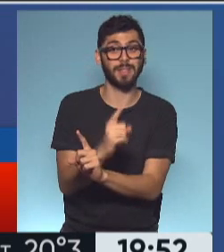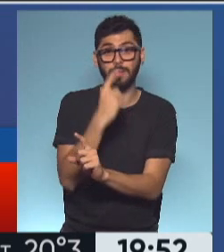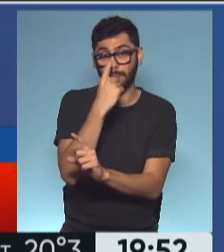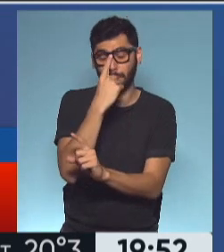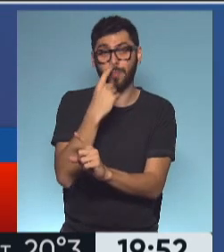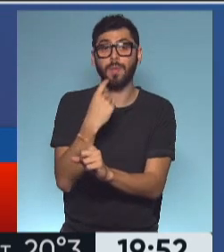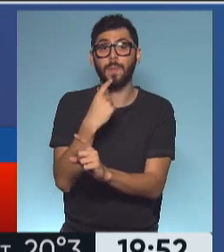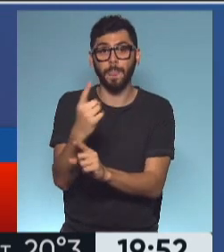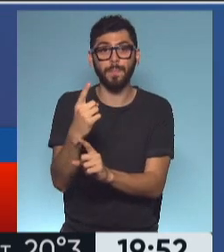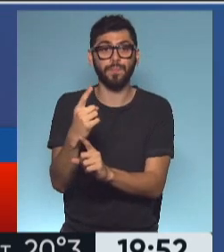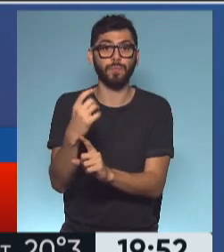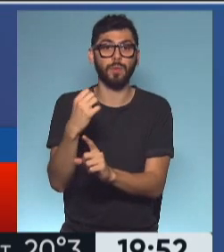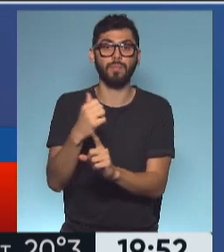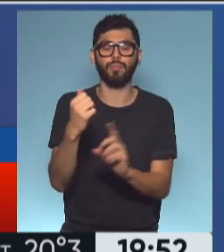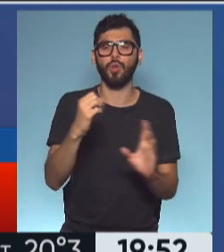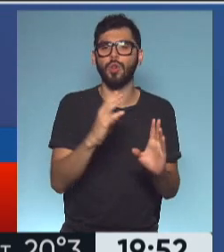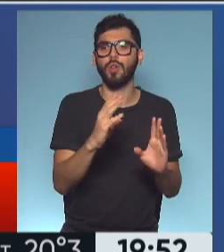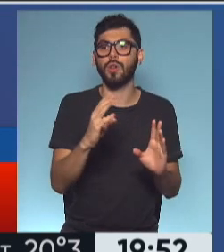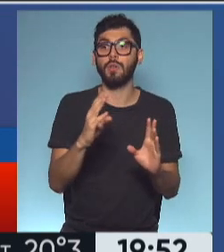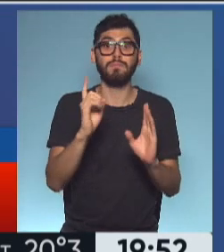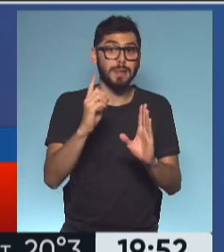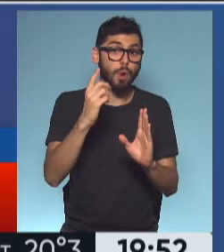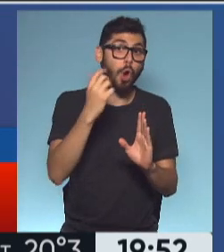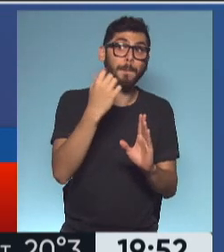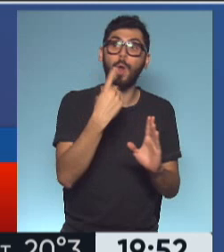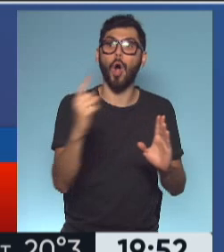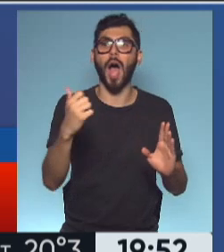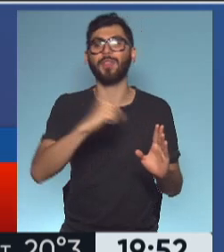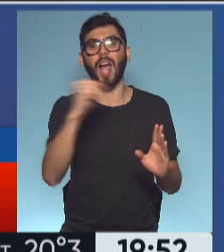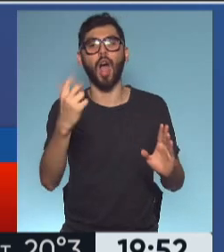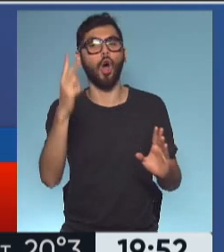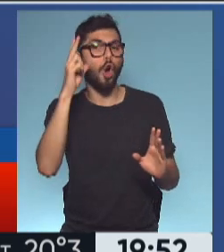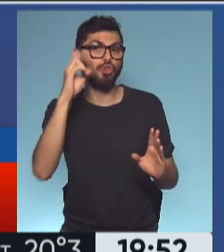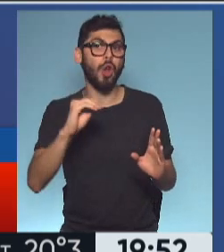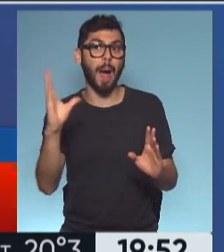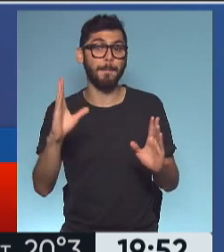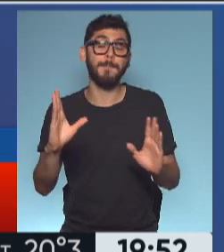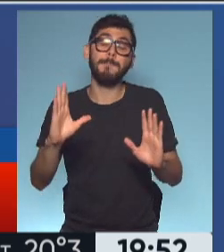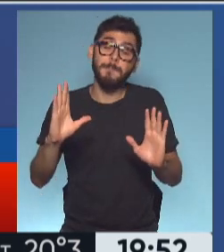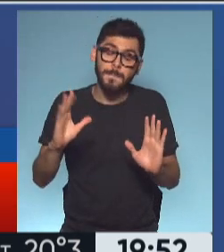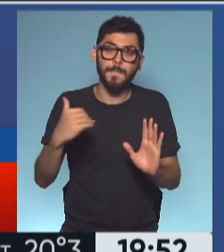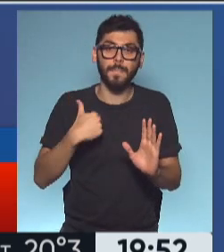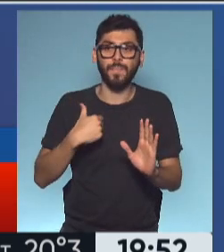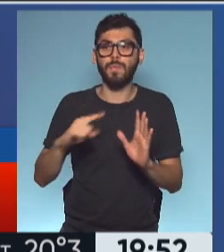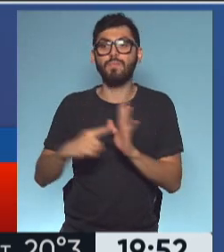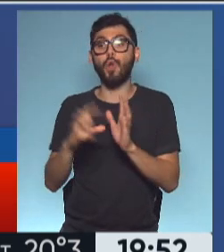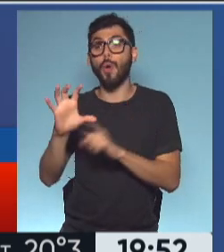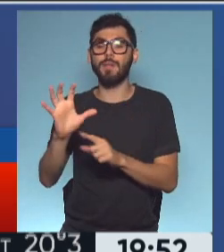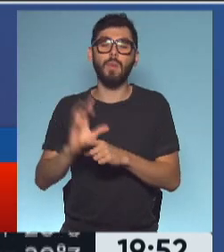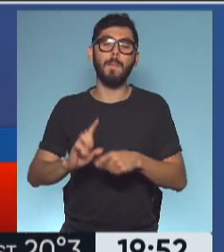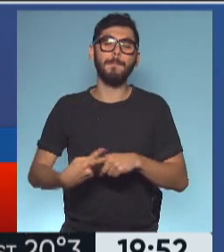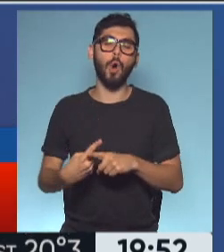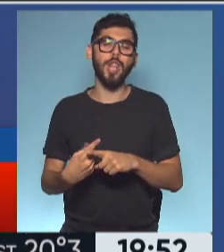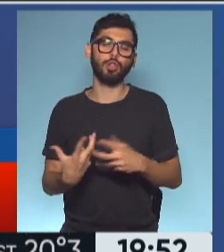en lugar de hasta las 6 de la mañana, que sea hasta las 8. Bueno, finalmente la Ciudad de Buenos Aires, casi que te diría que en un gesto de respaldo político, dice: nosotros vamos a